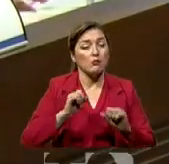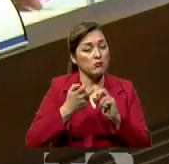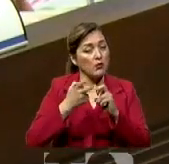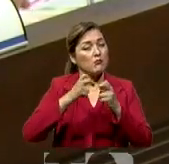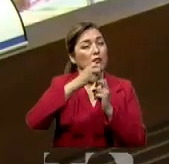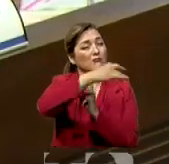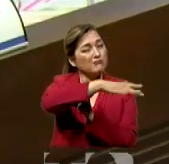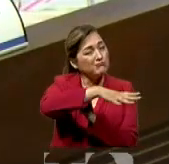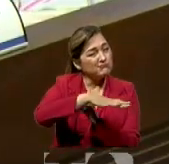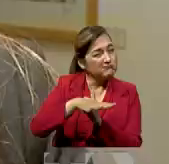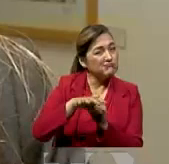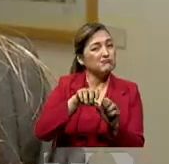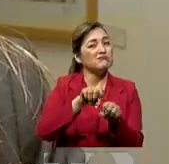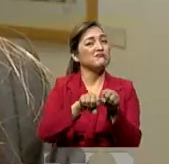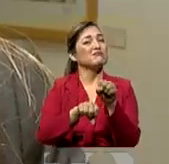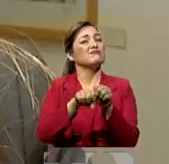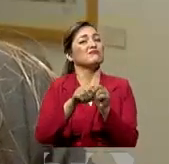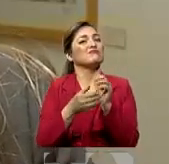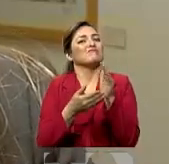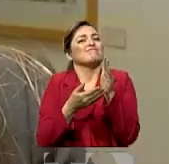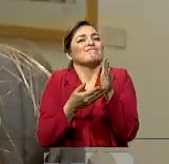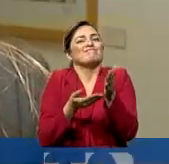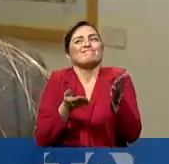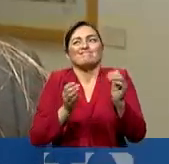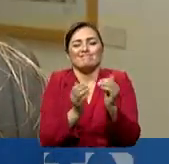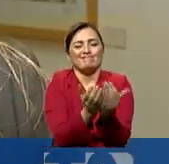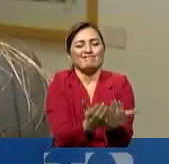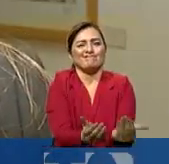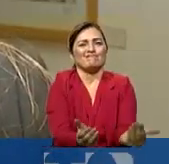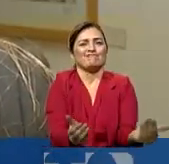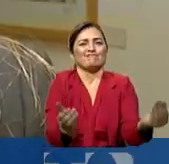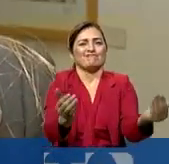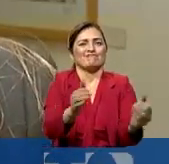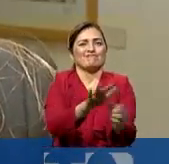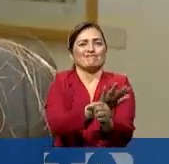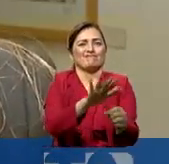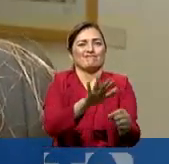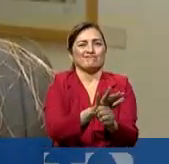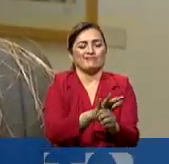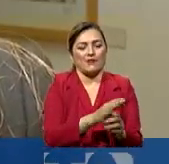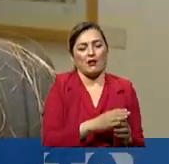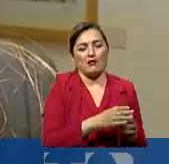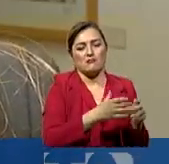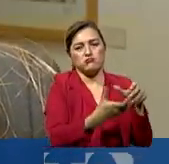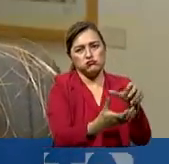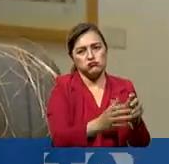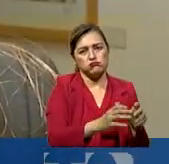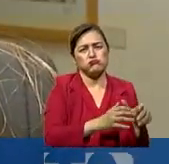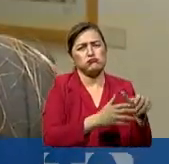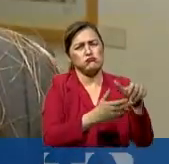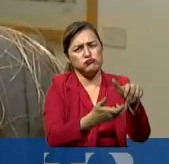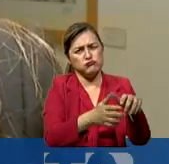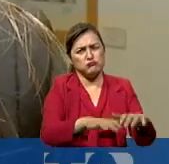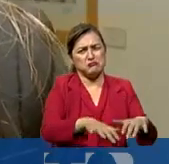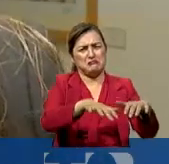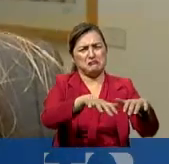generar problemas ambientales. Si hay alguna filtración, si el cubeto está lleno, eso no solo es